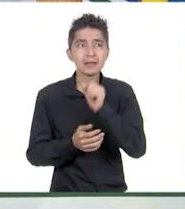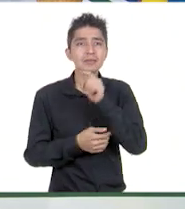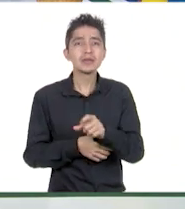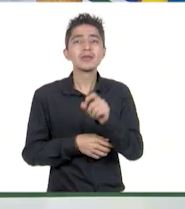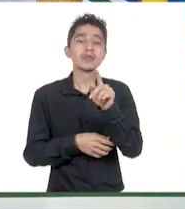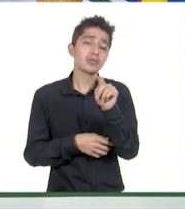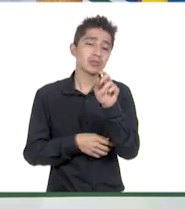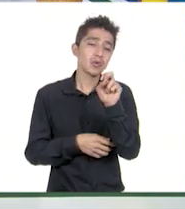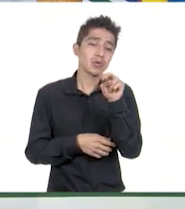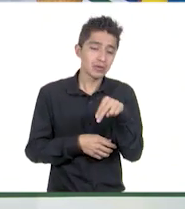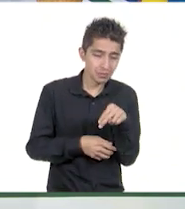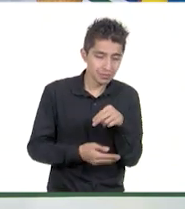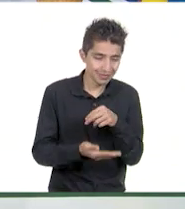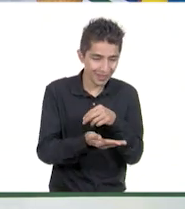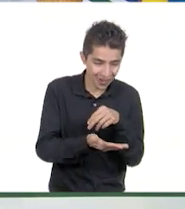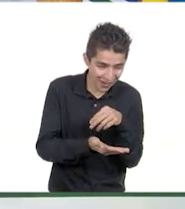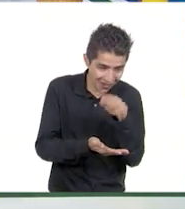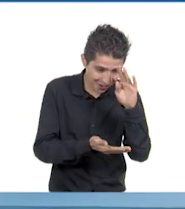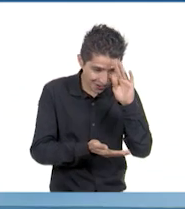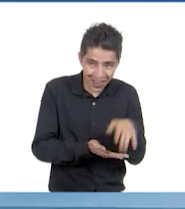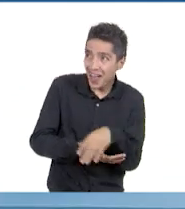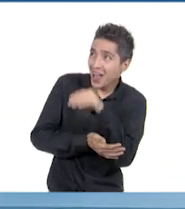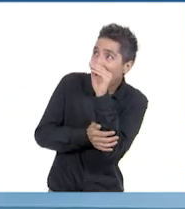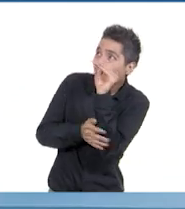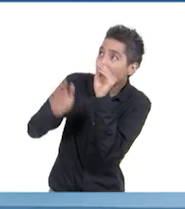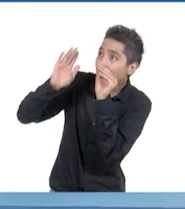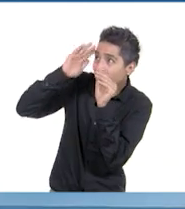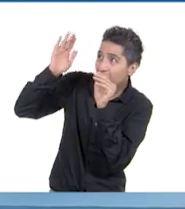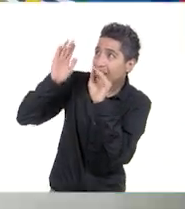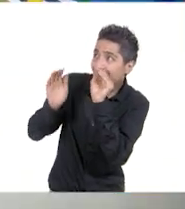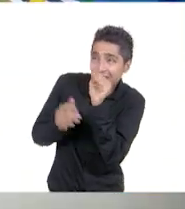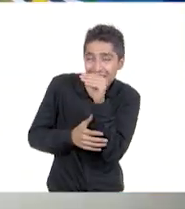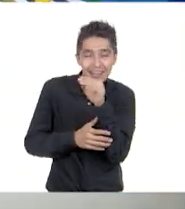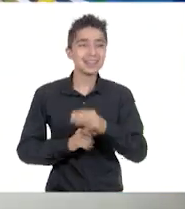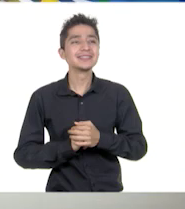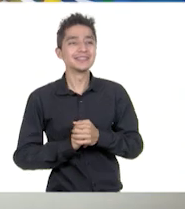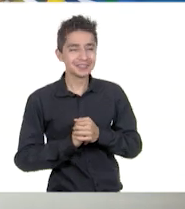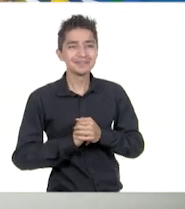Hola Ton. Hola, hola, hola.